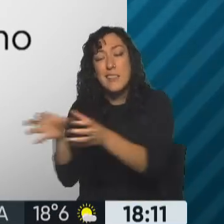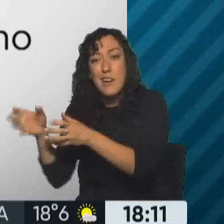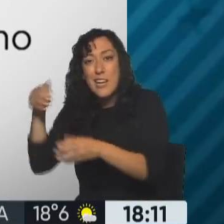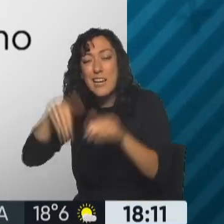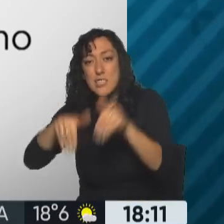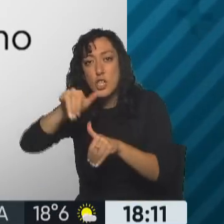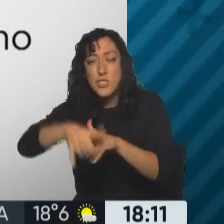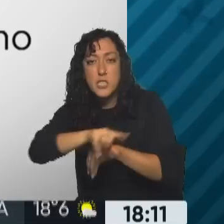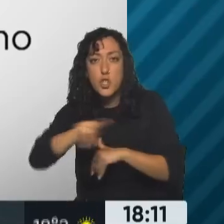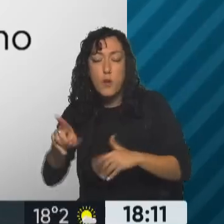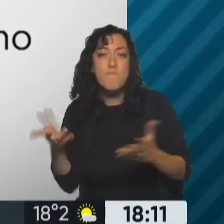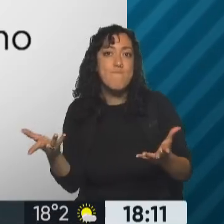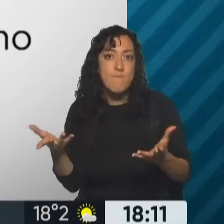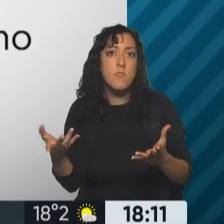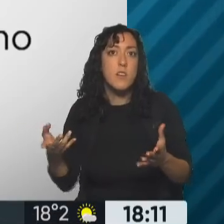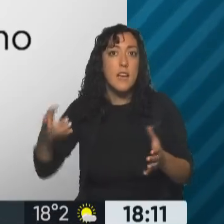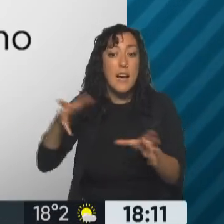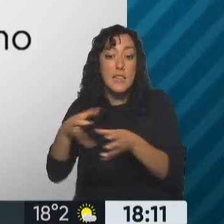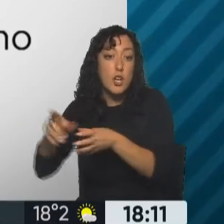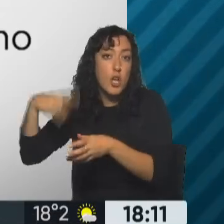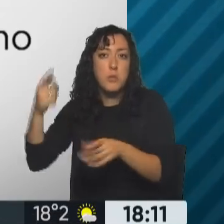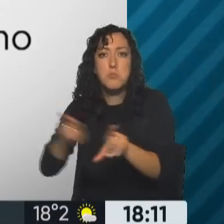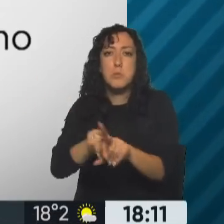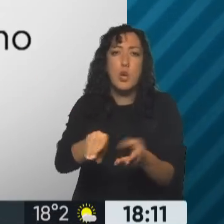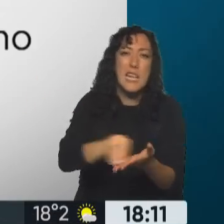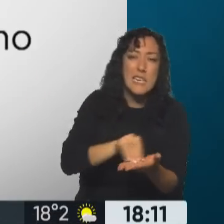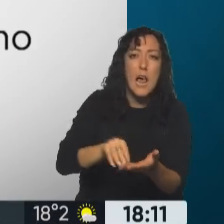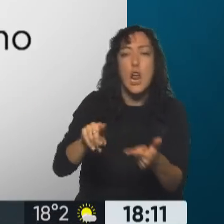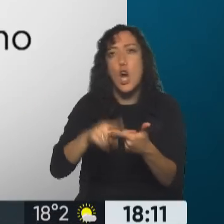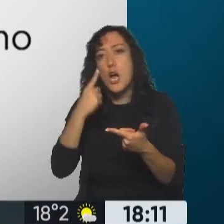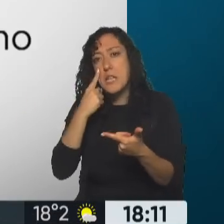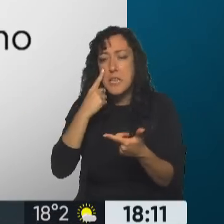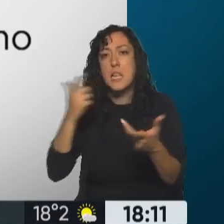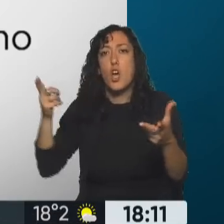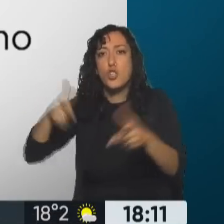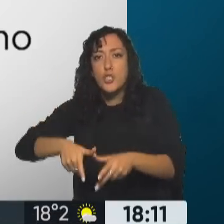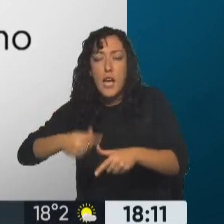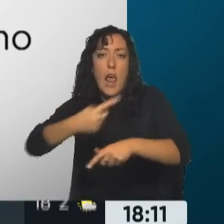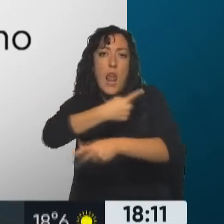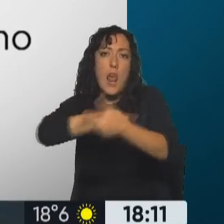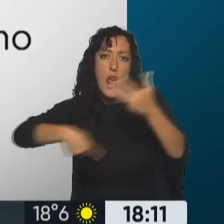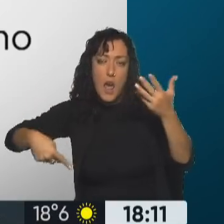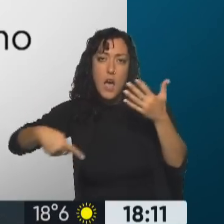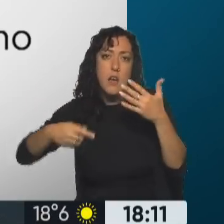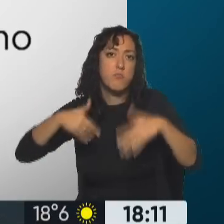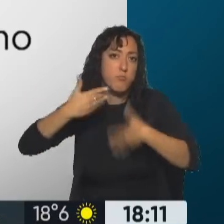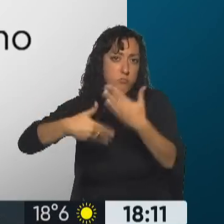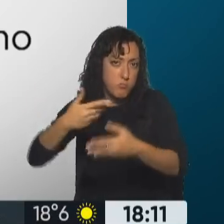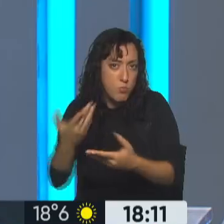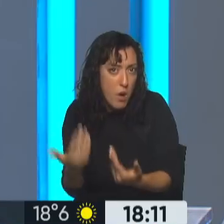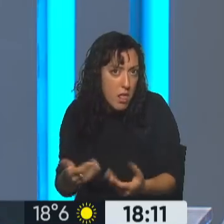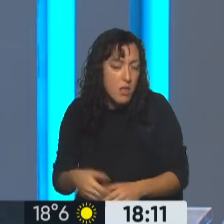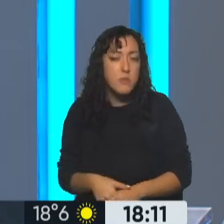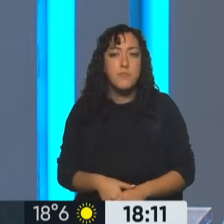teoría pueden avanzar sobre, qué sé yo, legisladores, intendencias, concejales, etcétera. A ver, el tema central es este.